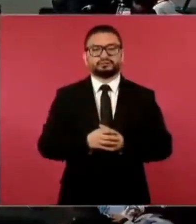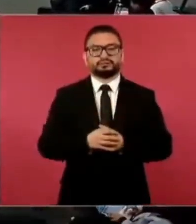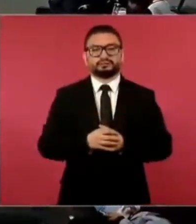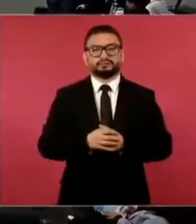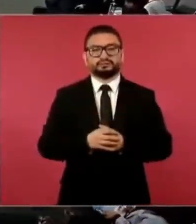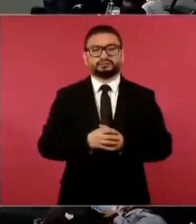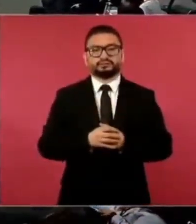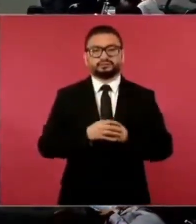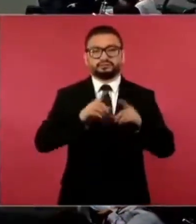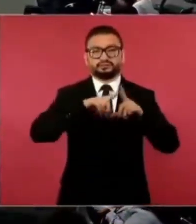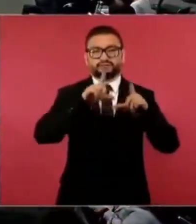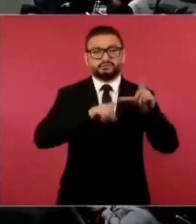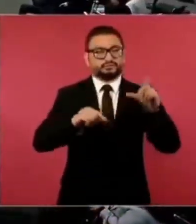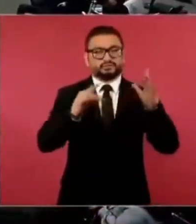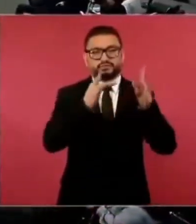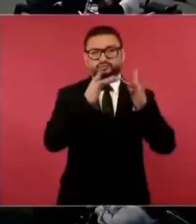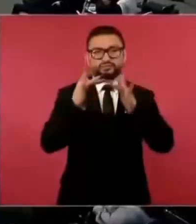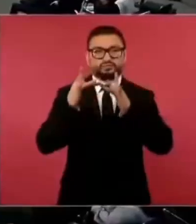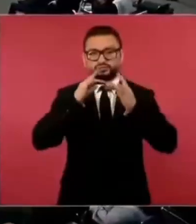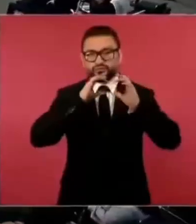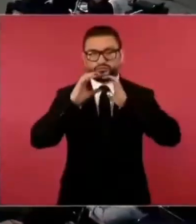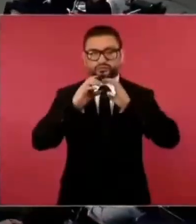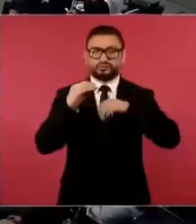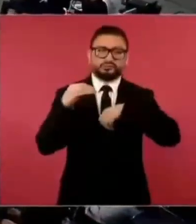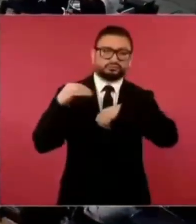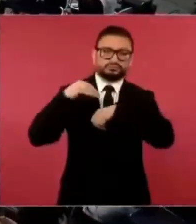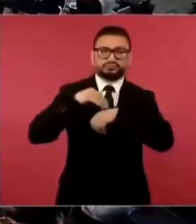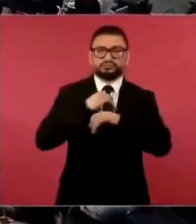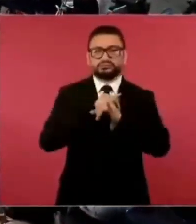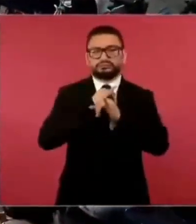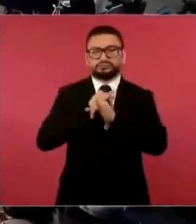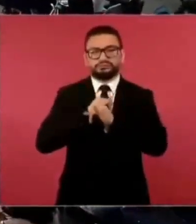comunicar al país con Internet.